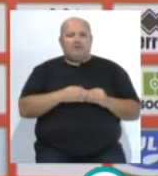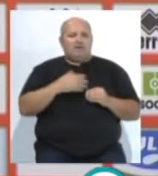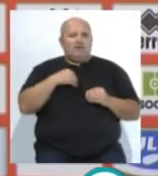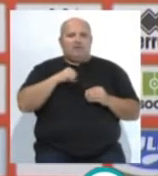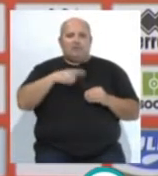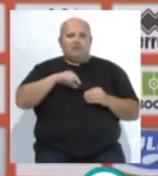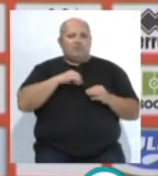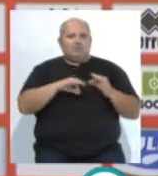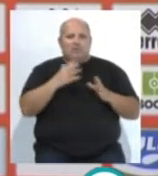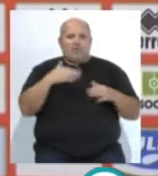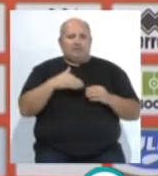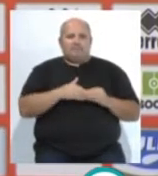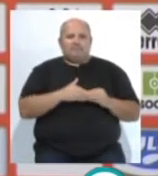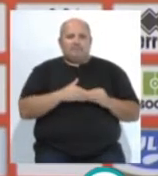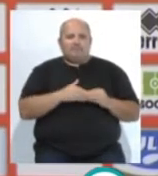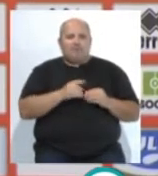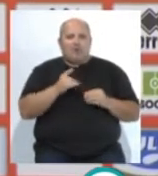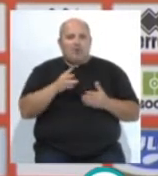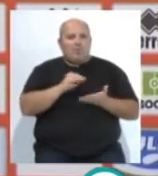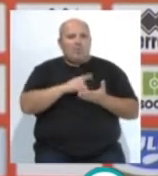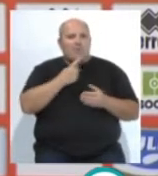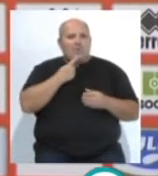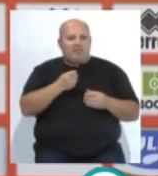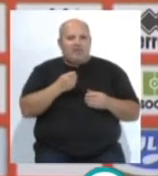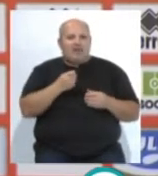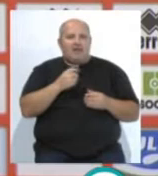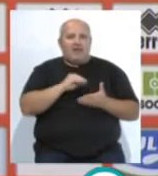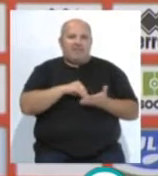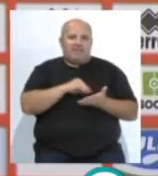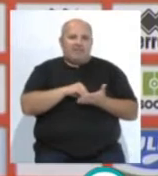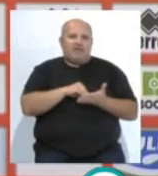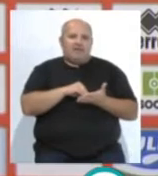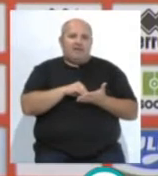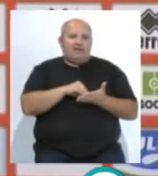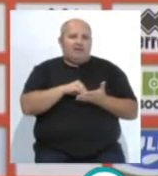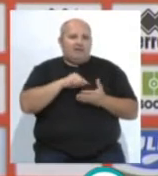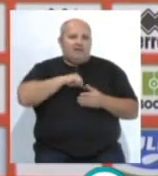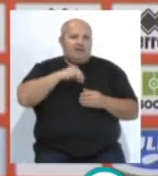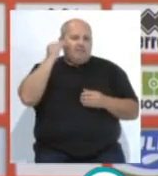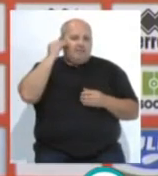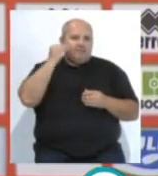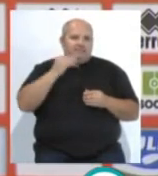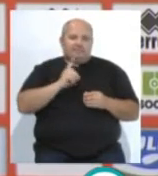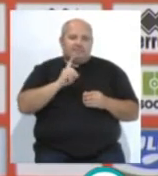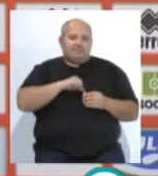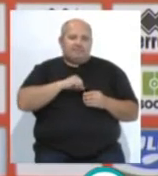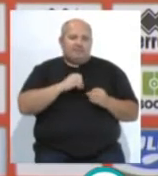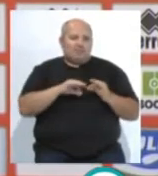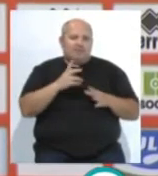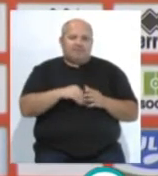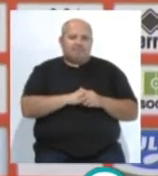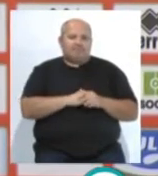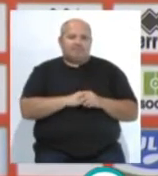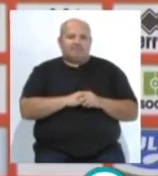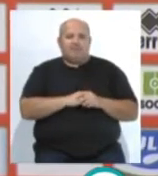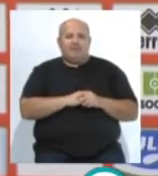tenemos suerte, no. Hay veces que se equivocan porque es muy difícil, pero hay veces que ya te da que pensar, no estamos teniendo suerte, ¿no?